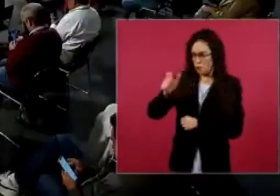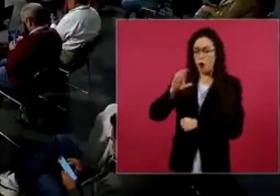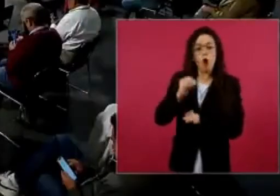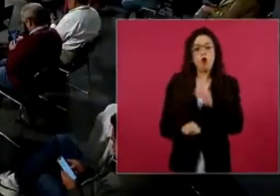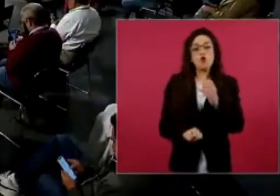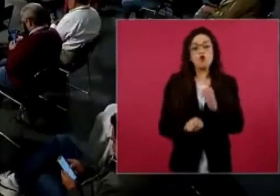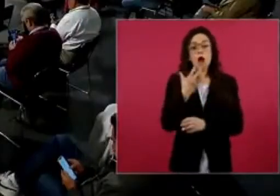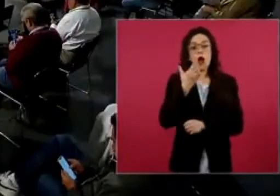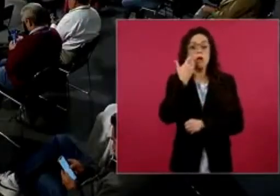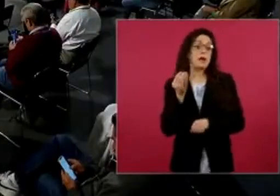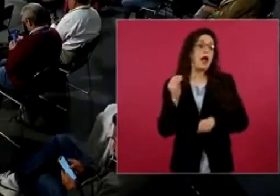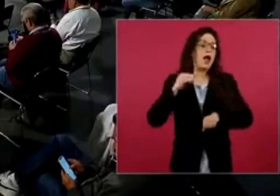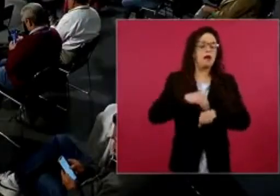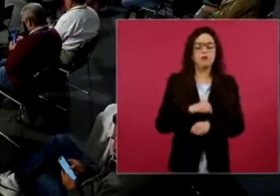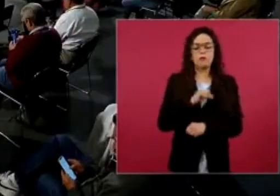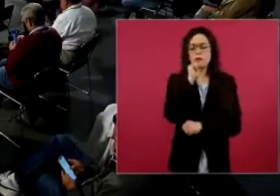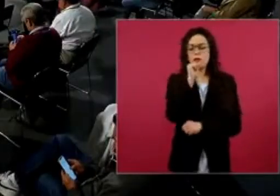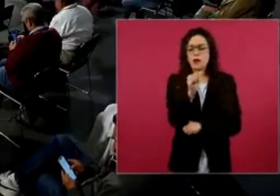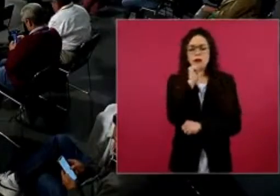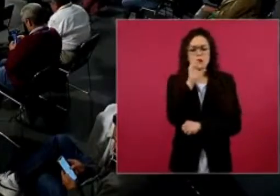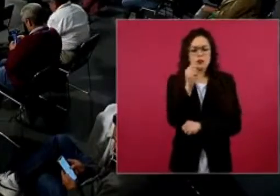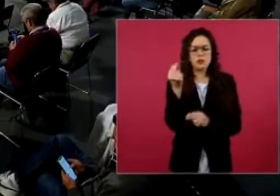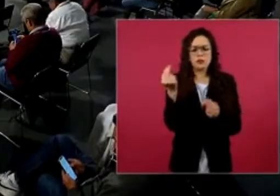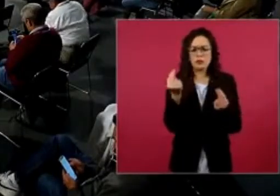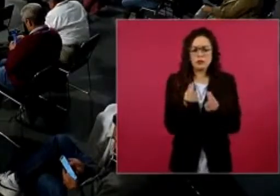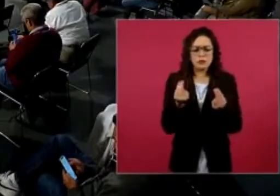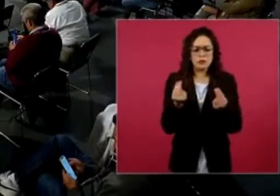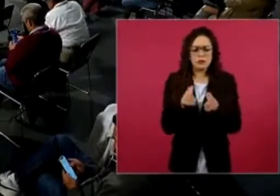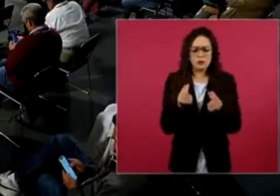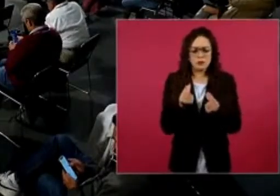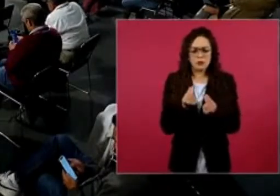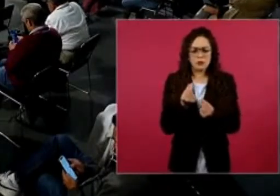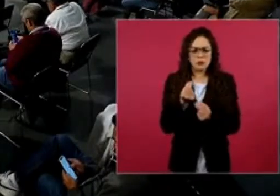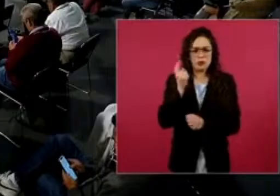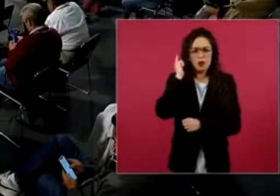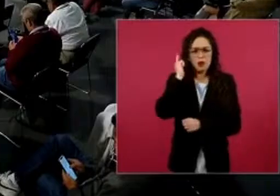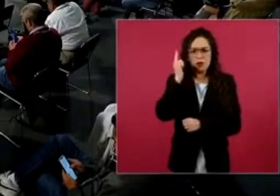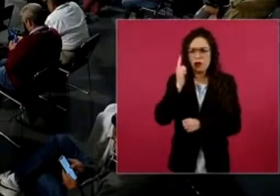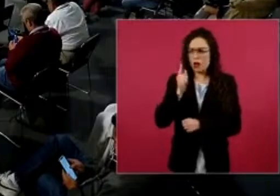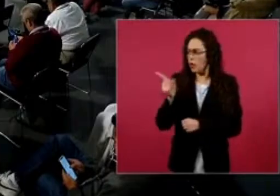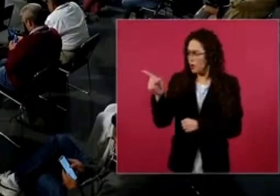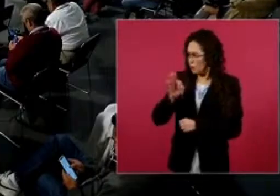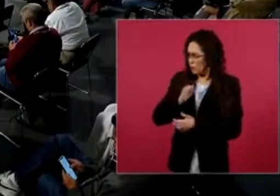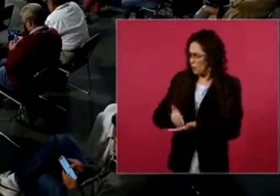la gráfica sobre recaudación por año.